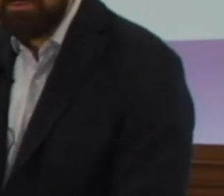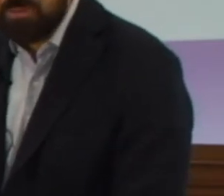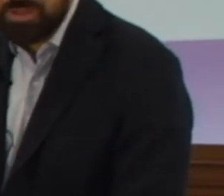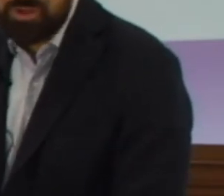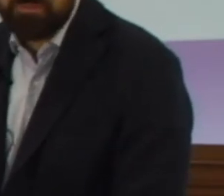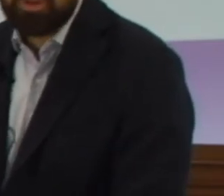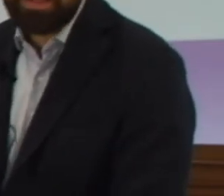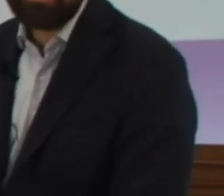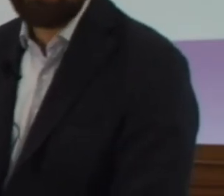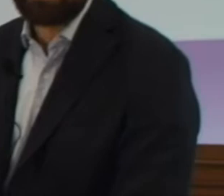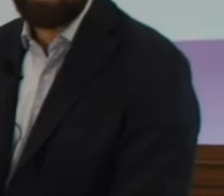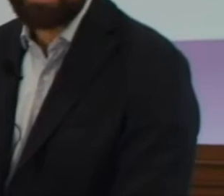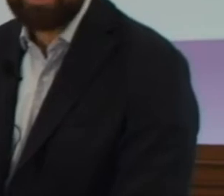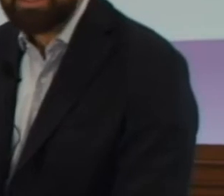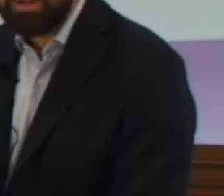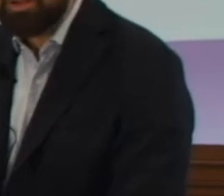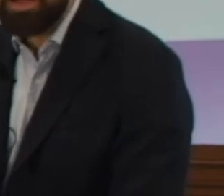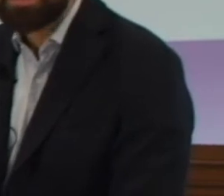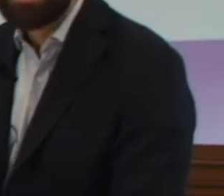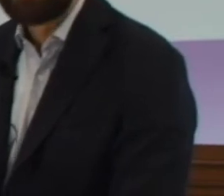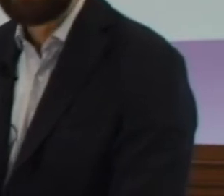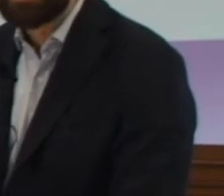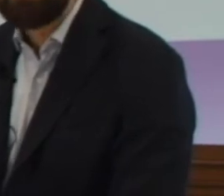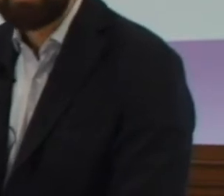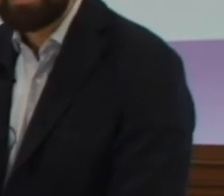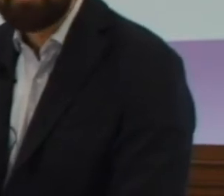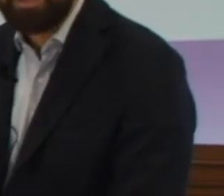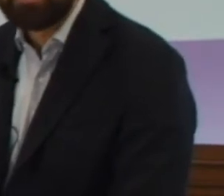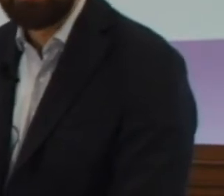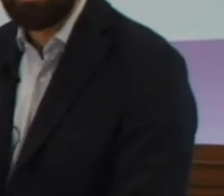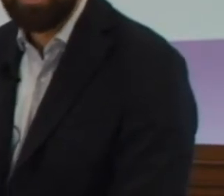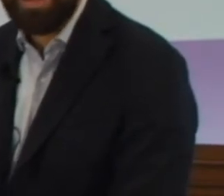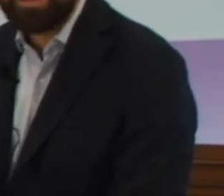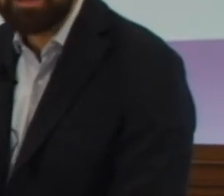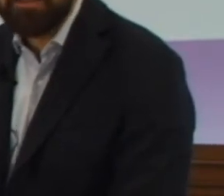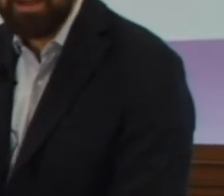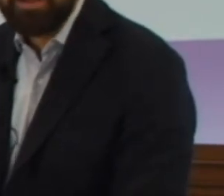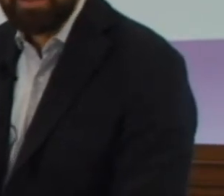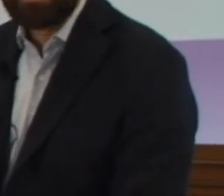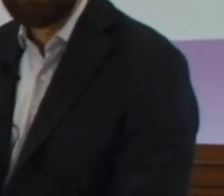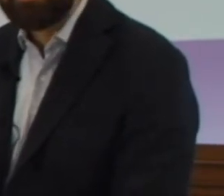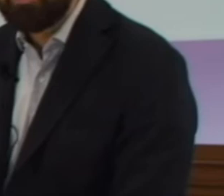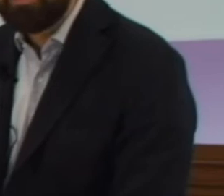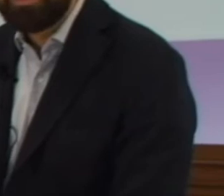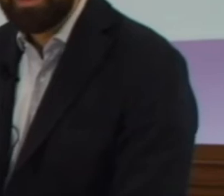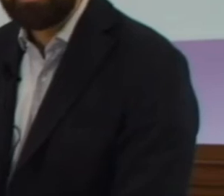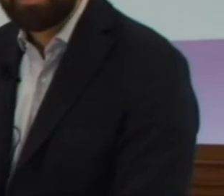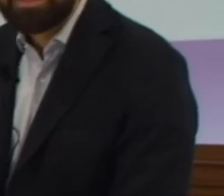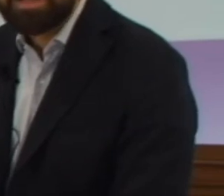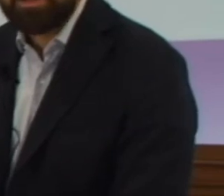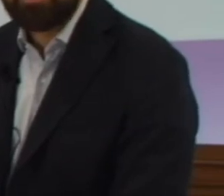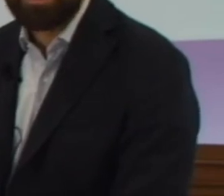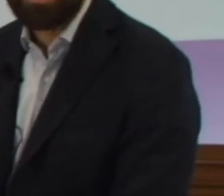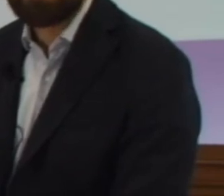brindará información importante para todas aquellas personas que deseen participar de forma activa en la vida pública